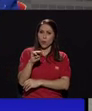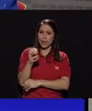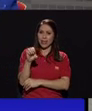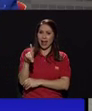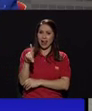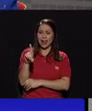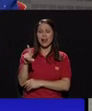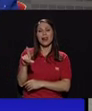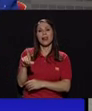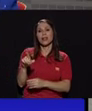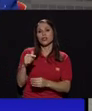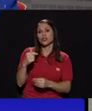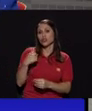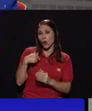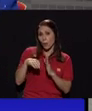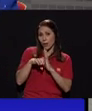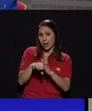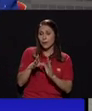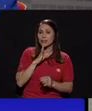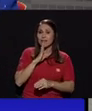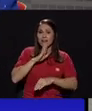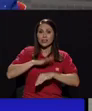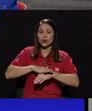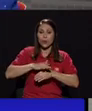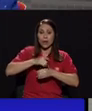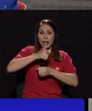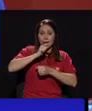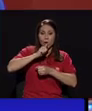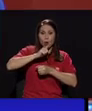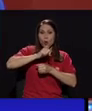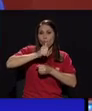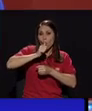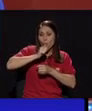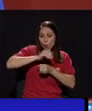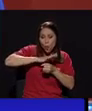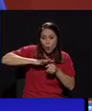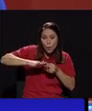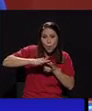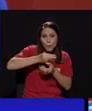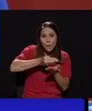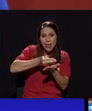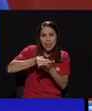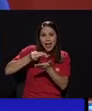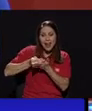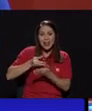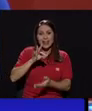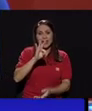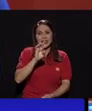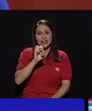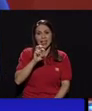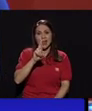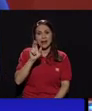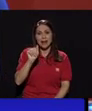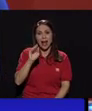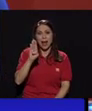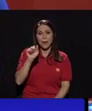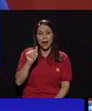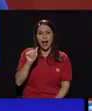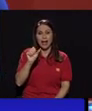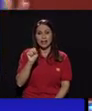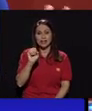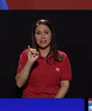humedales. Yo les comentaba, por ejemplo, en el humedal Terra Basierpe, que desde nuestros